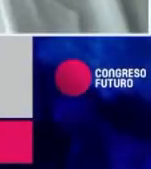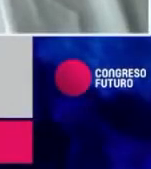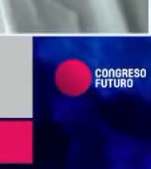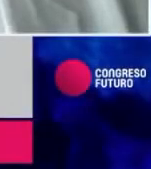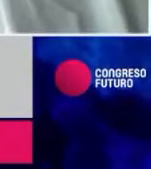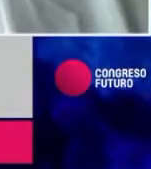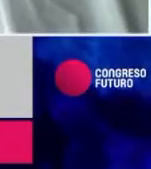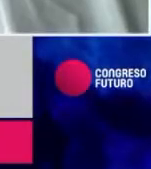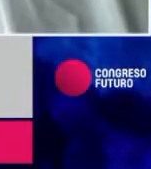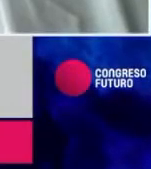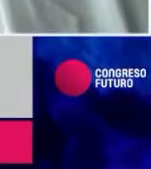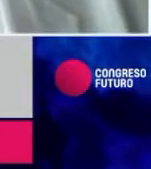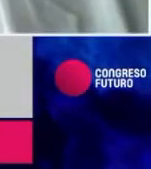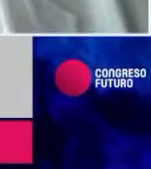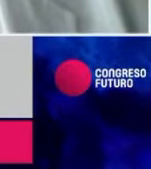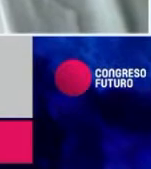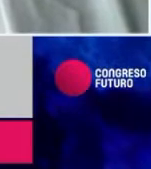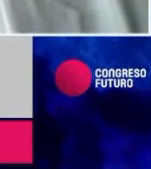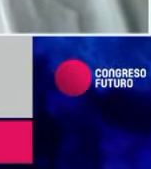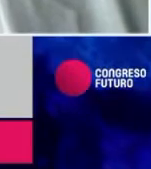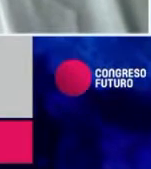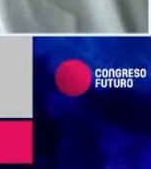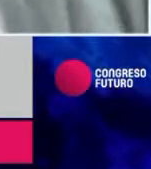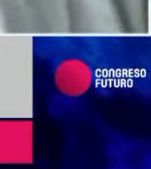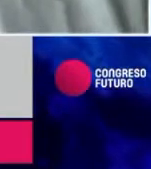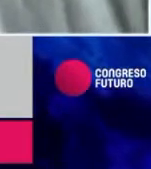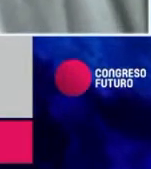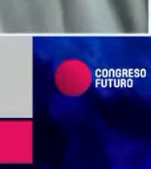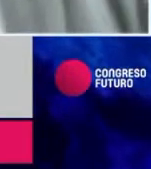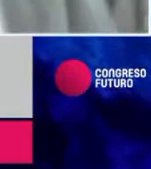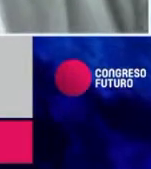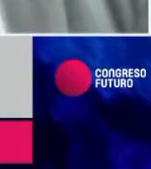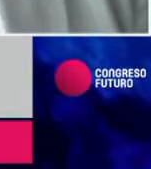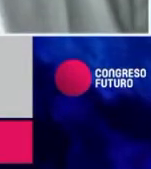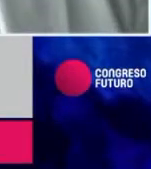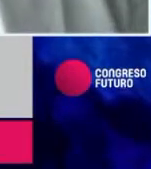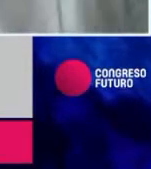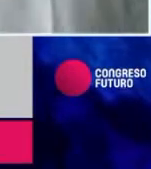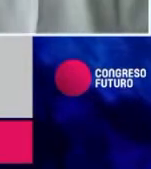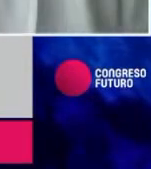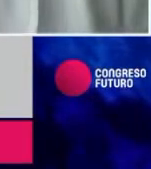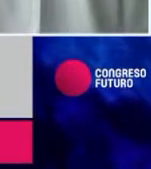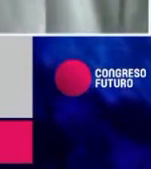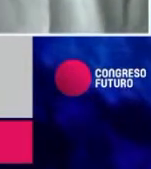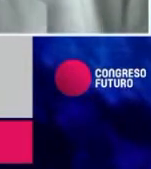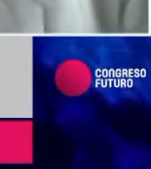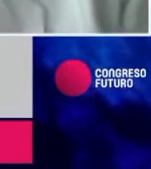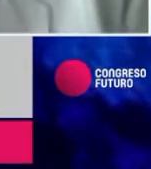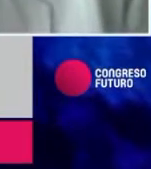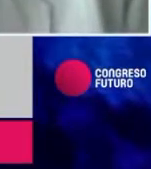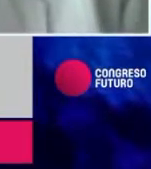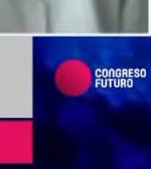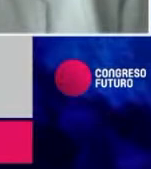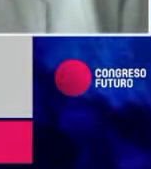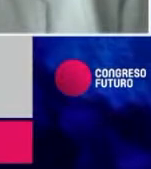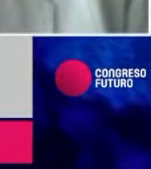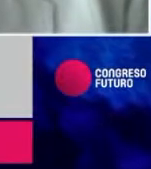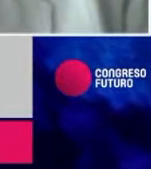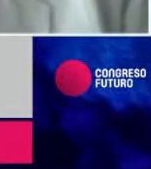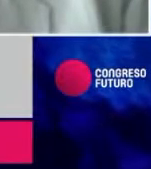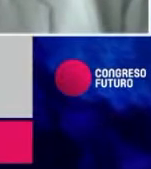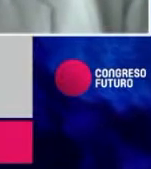que aunque uno a lo mejor no te va abriendo la mente, que eso es una de las cosas que hace estos